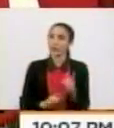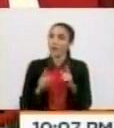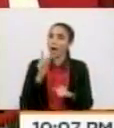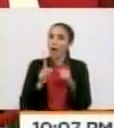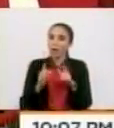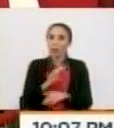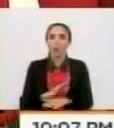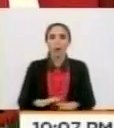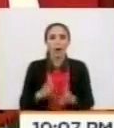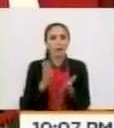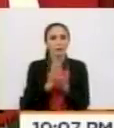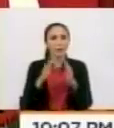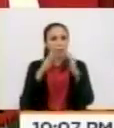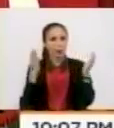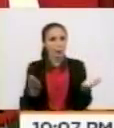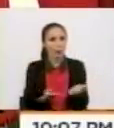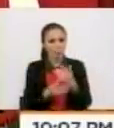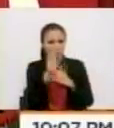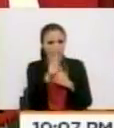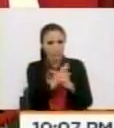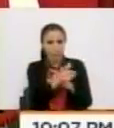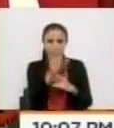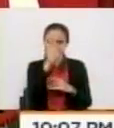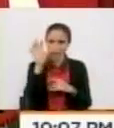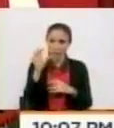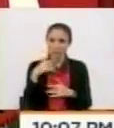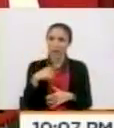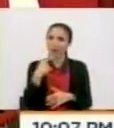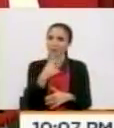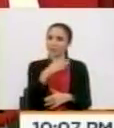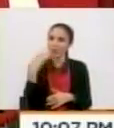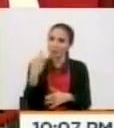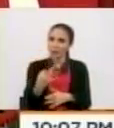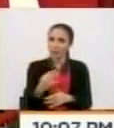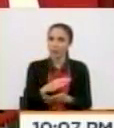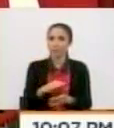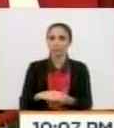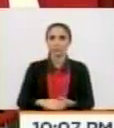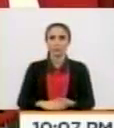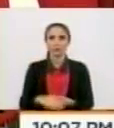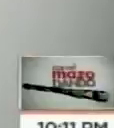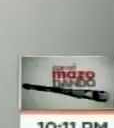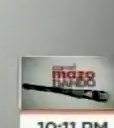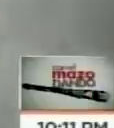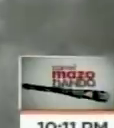voz en el mundo a defender a Venezuela, a decir la verdad de Venezuela en el mundo. Ve este video.